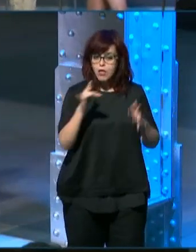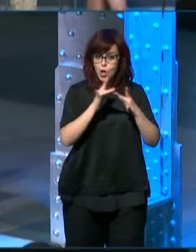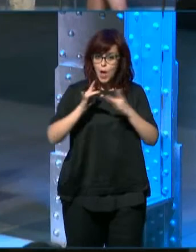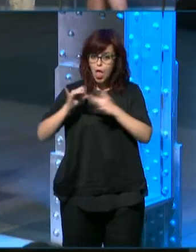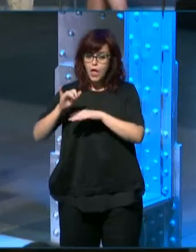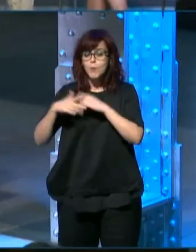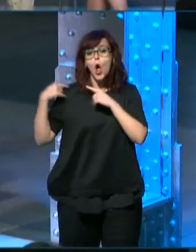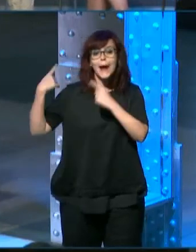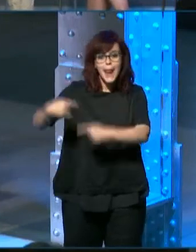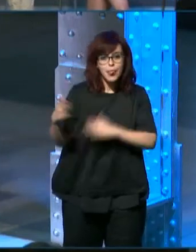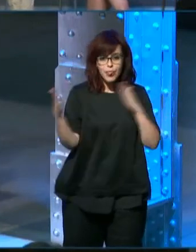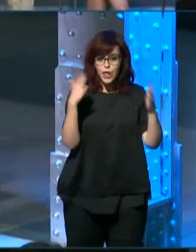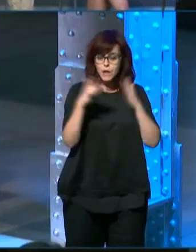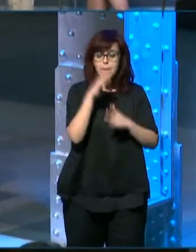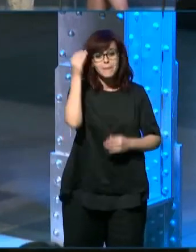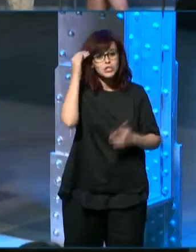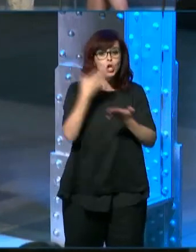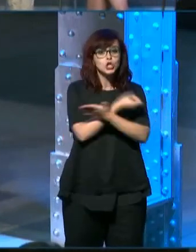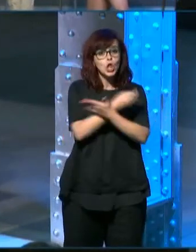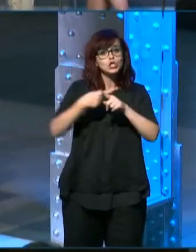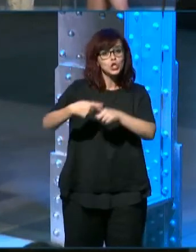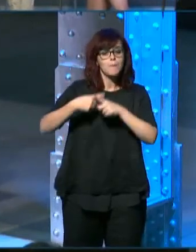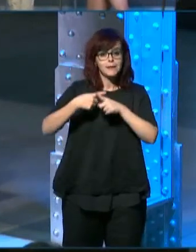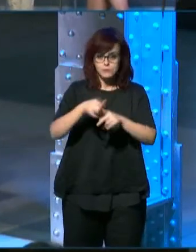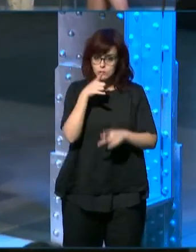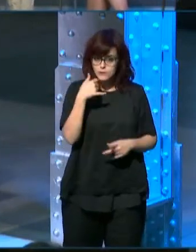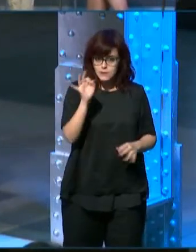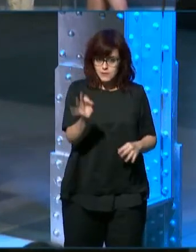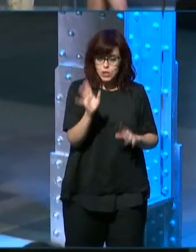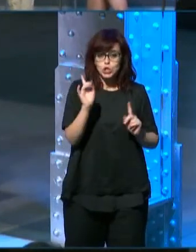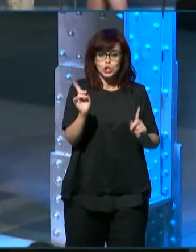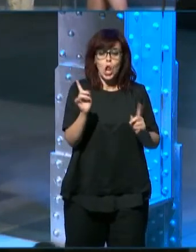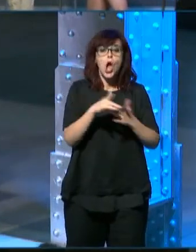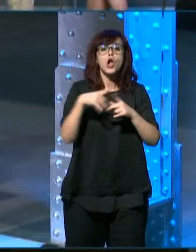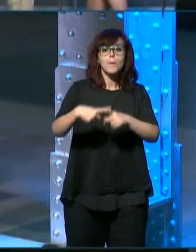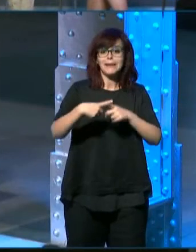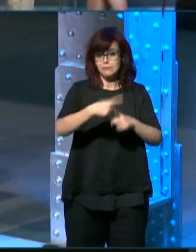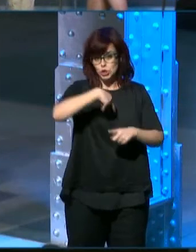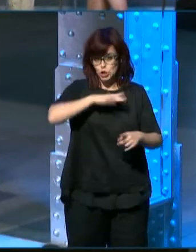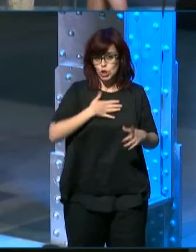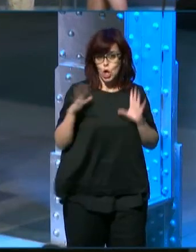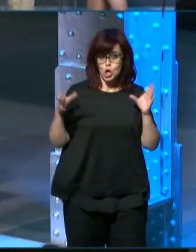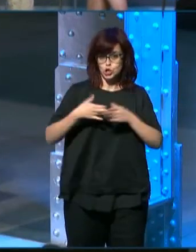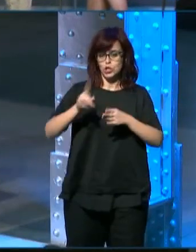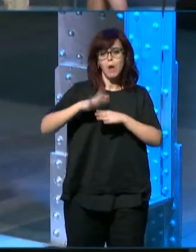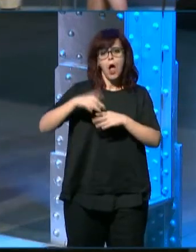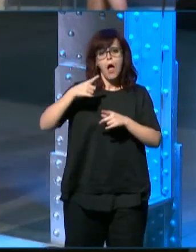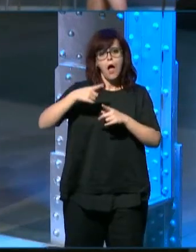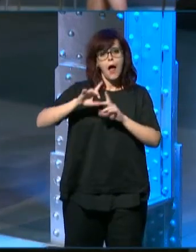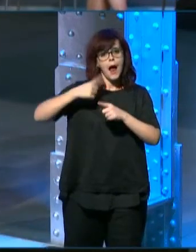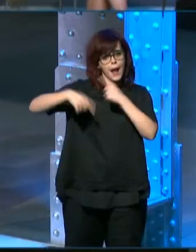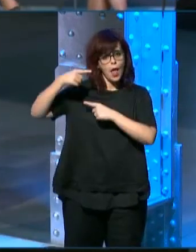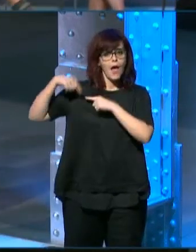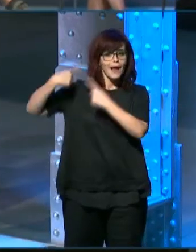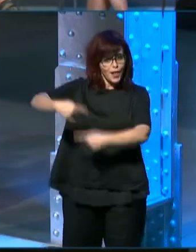Como generación o... Yo creo que todos compartimos, y esto no solamente lo compartimos nosotros, sino que esto viene ya de generaciones